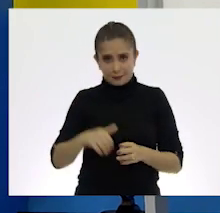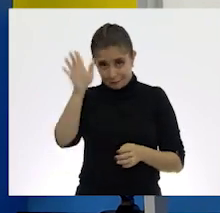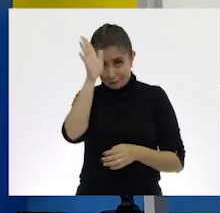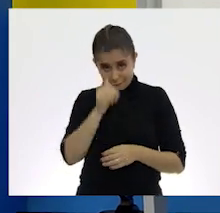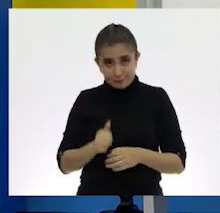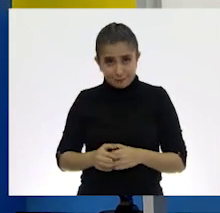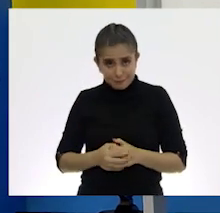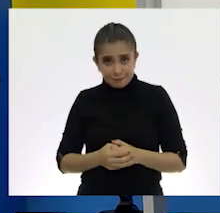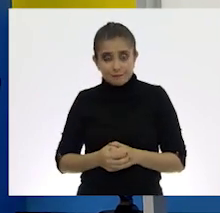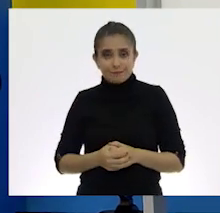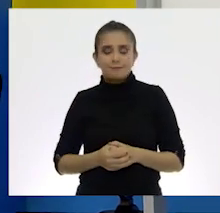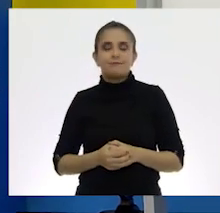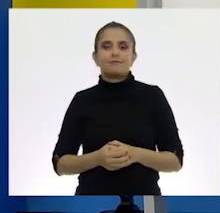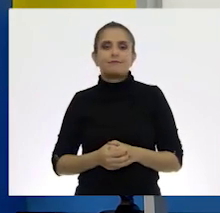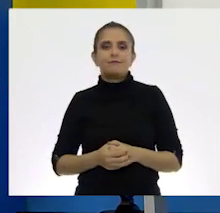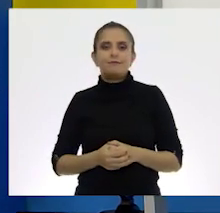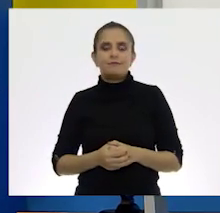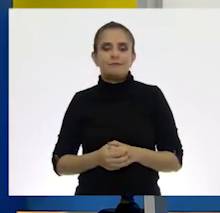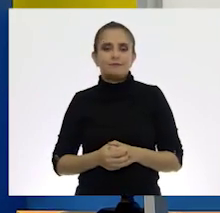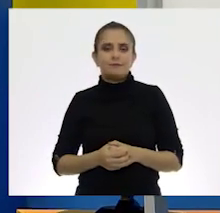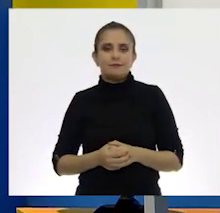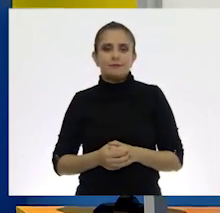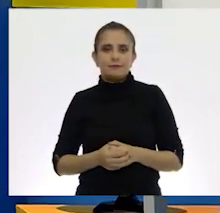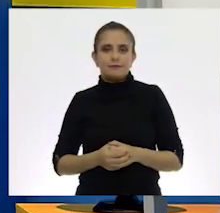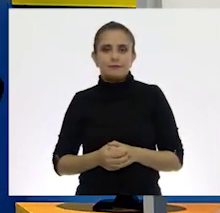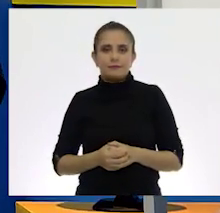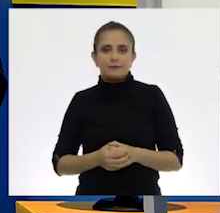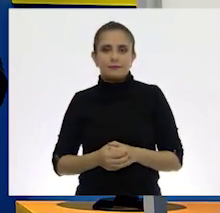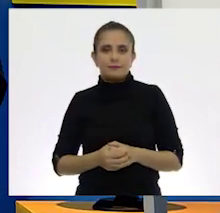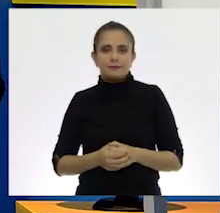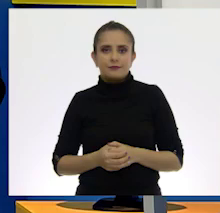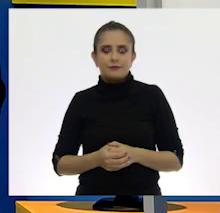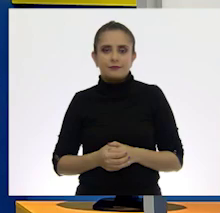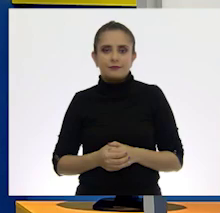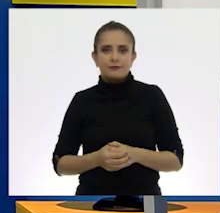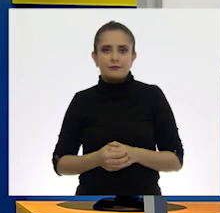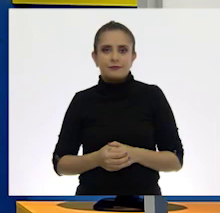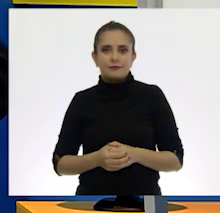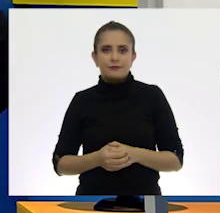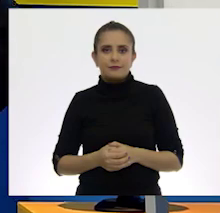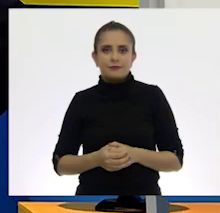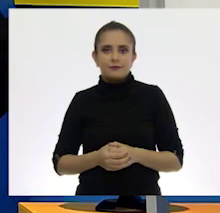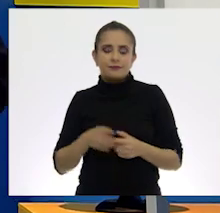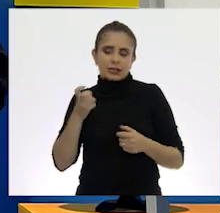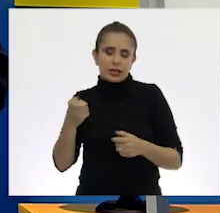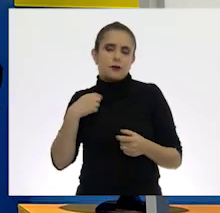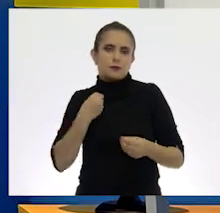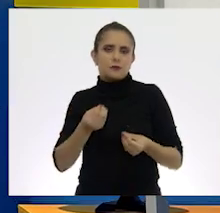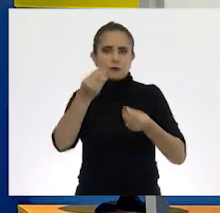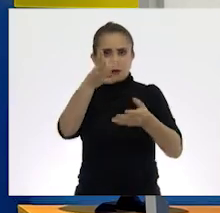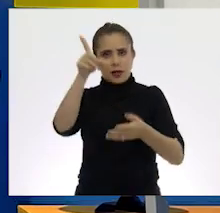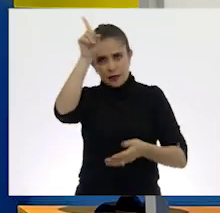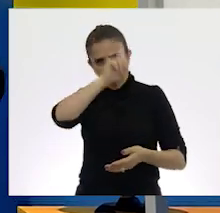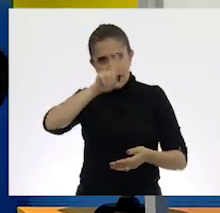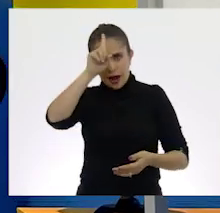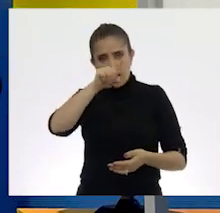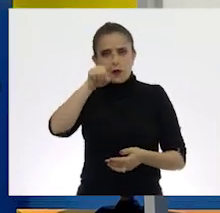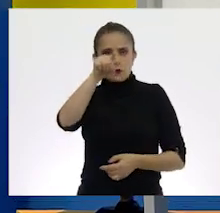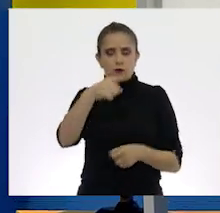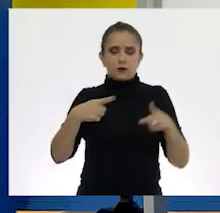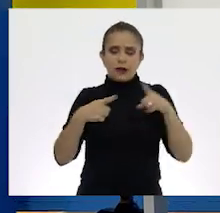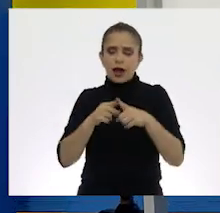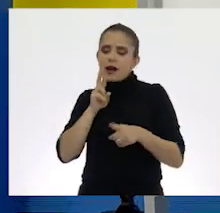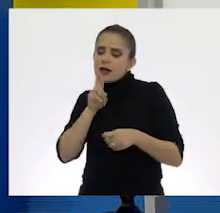acuerdo? Así que, bueno, pues esto queda como una sugerencia de trabajo, como acabo de decir, ya el